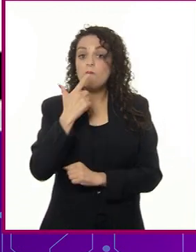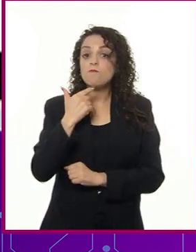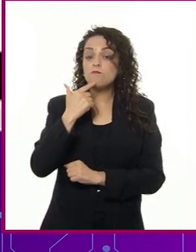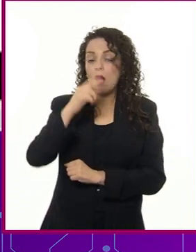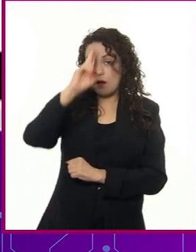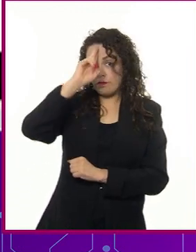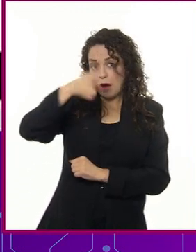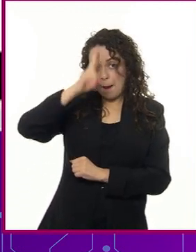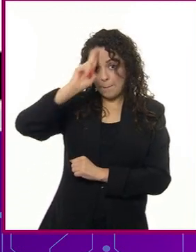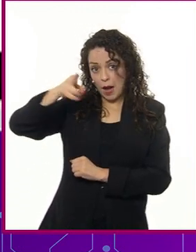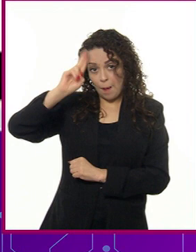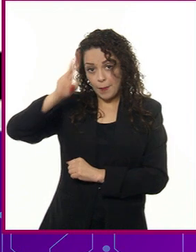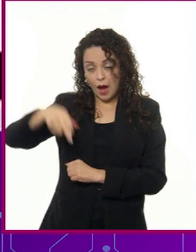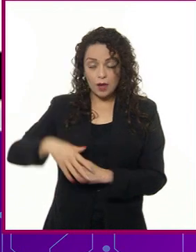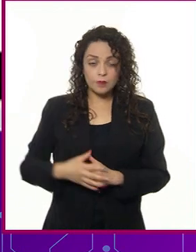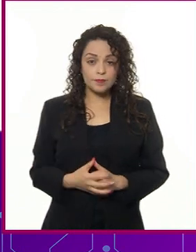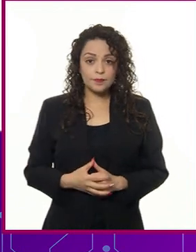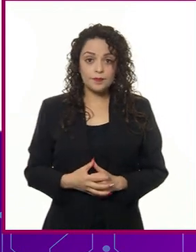son restrictivos.